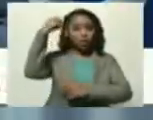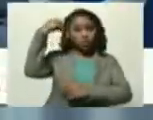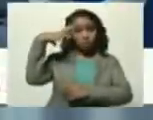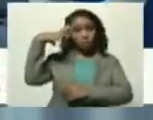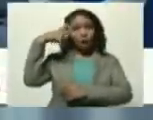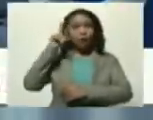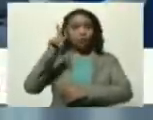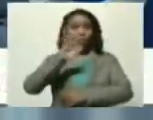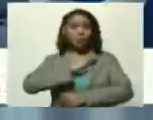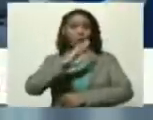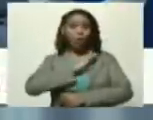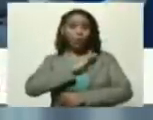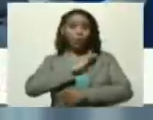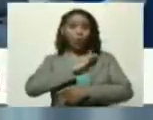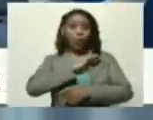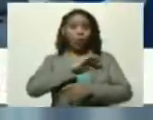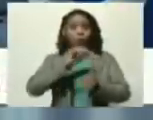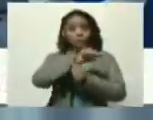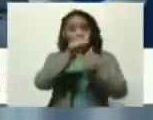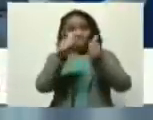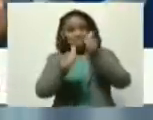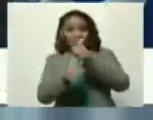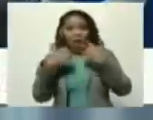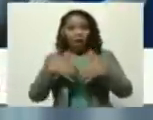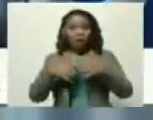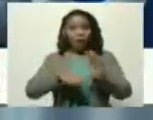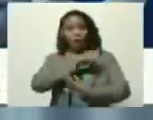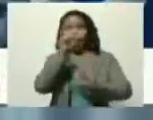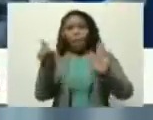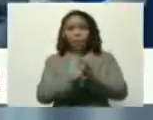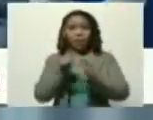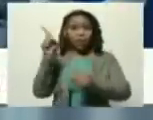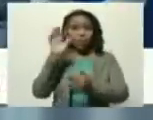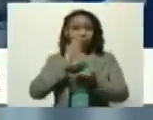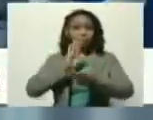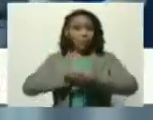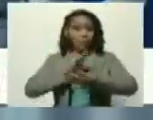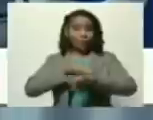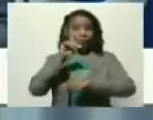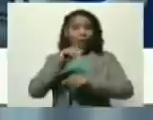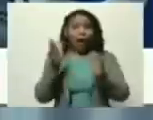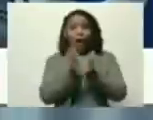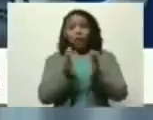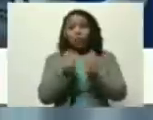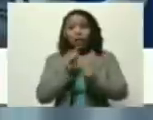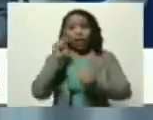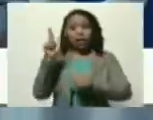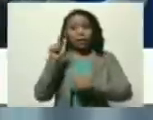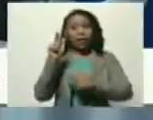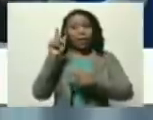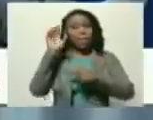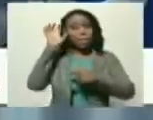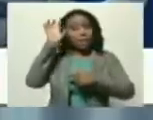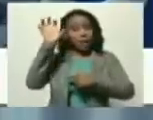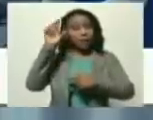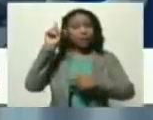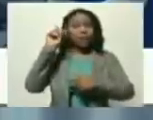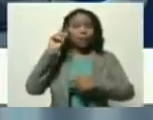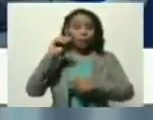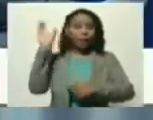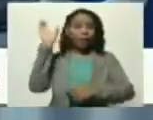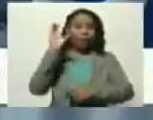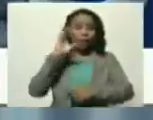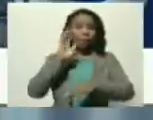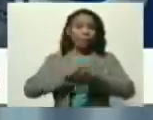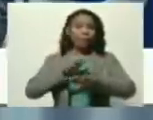inclusive, subestaciones eléctricas completas. Y esto ha pasado en Anzoátegui, ha pasado en el oriente del país, ha pasado en Caracas,